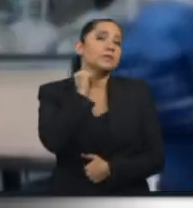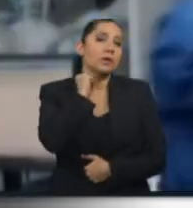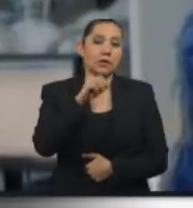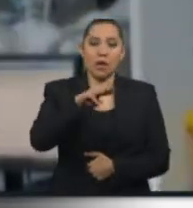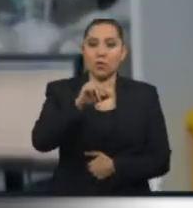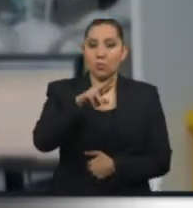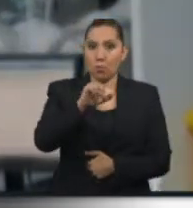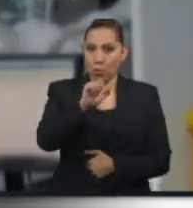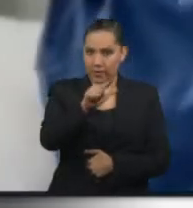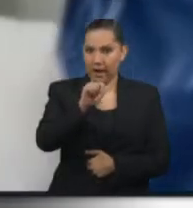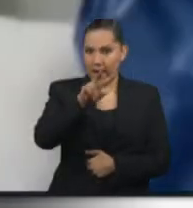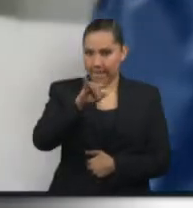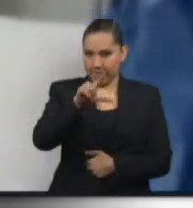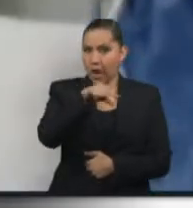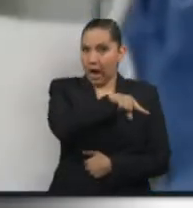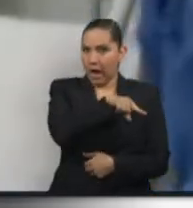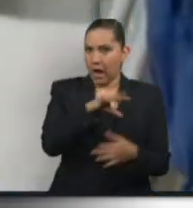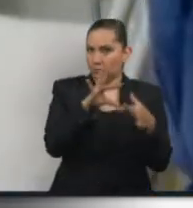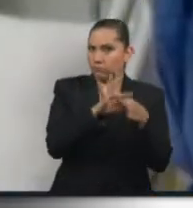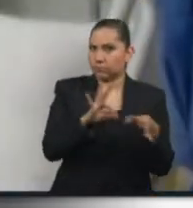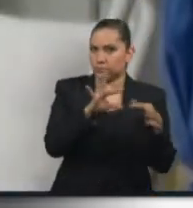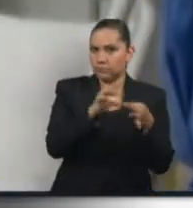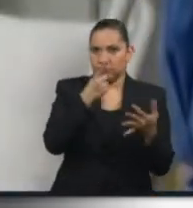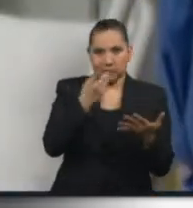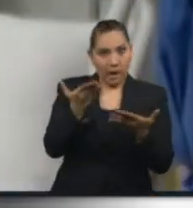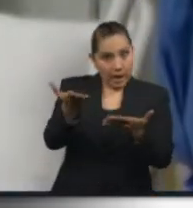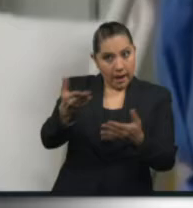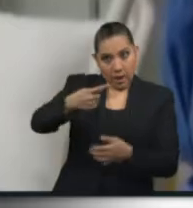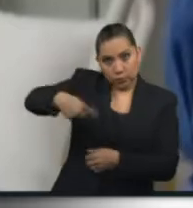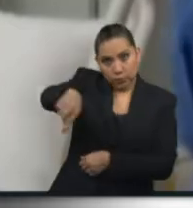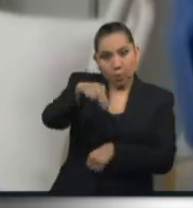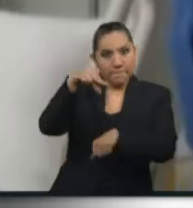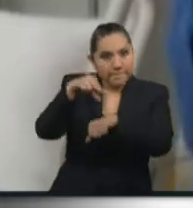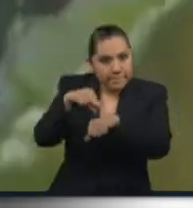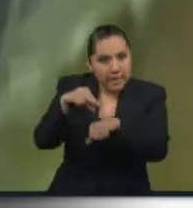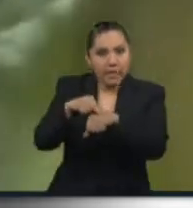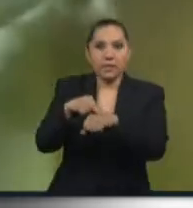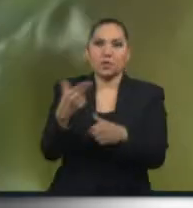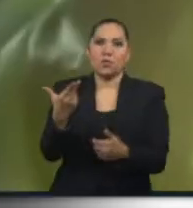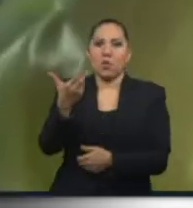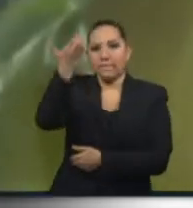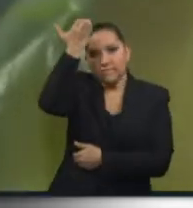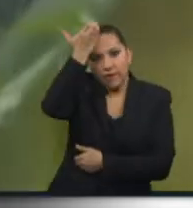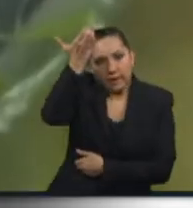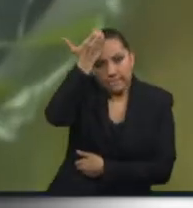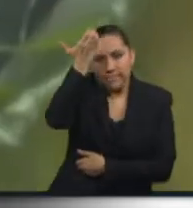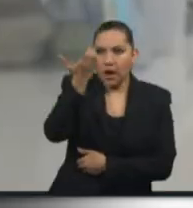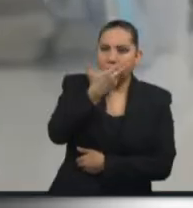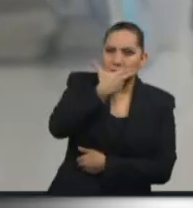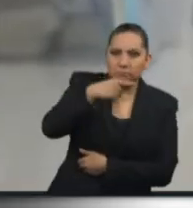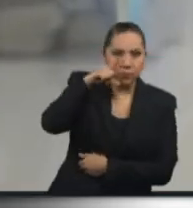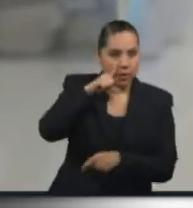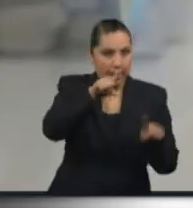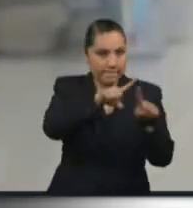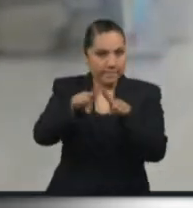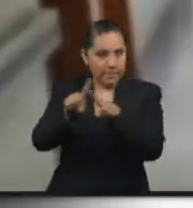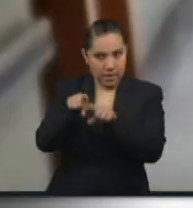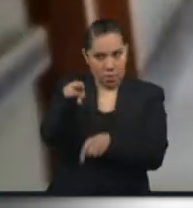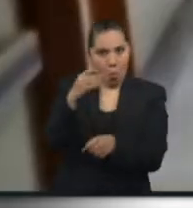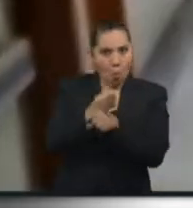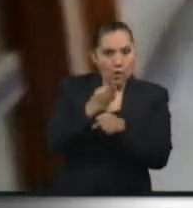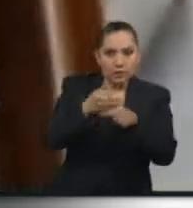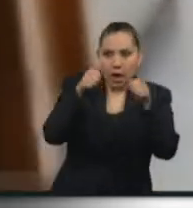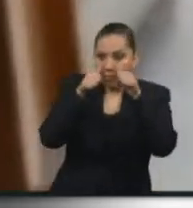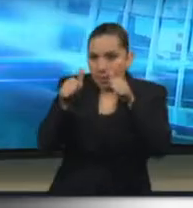detalle. Mire, hizo un reconocimiento a médicos, doctoras, enfermeras y enfermeros por la labor que están realizando durante esta contingencia de salud.